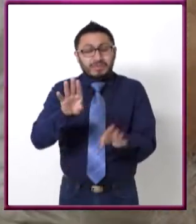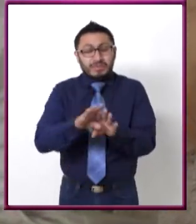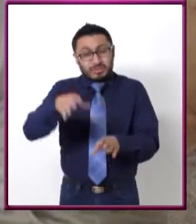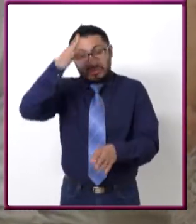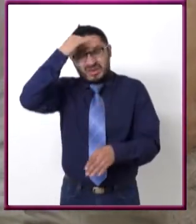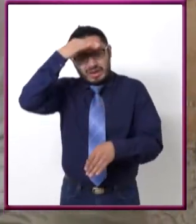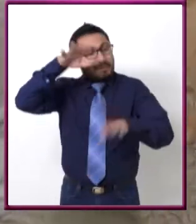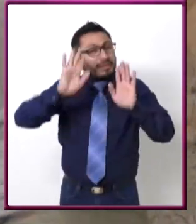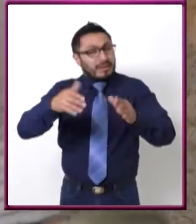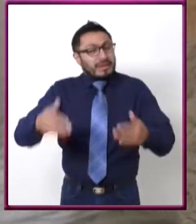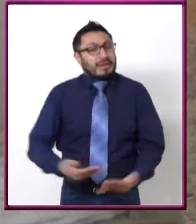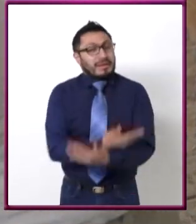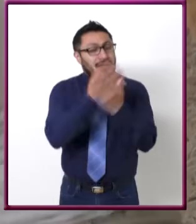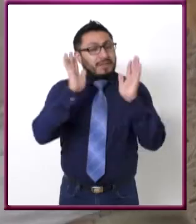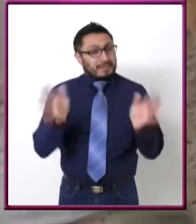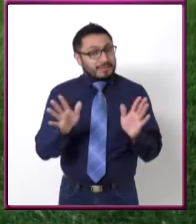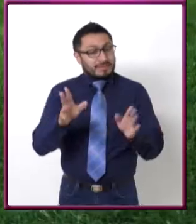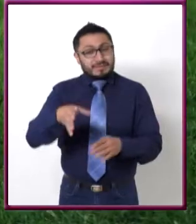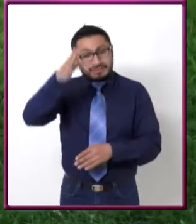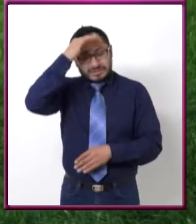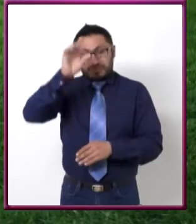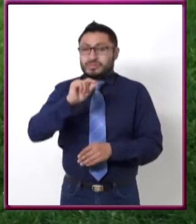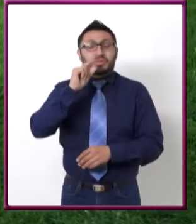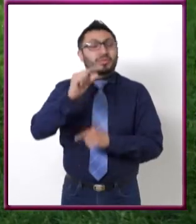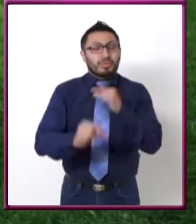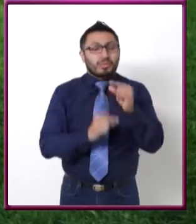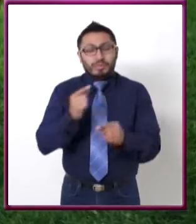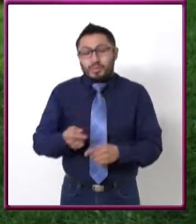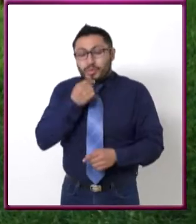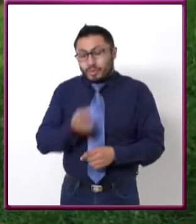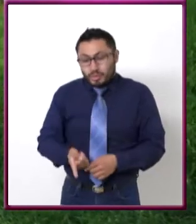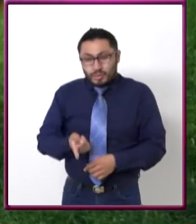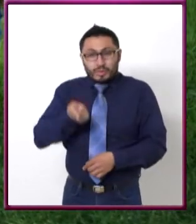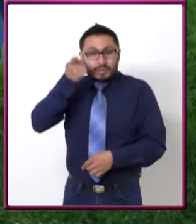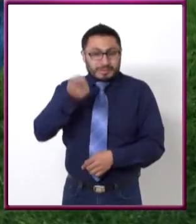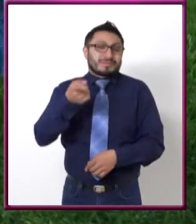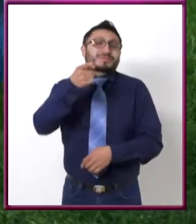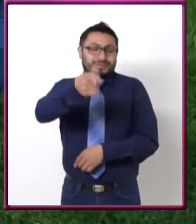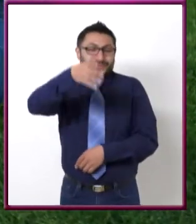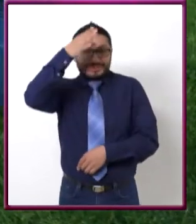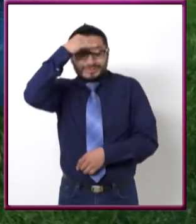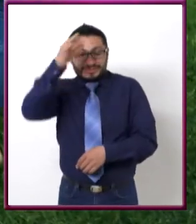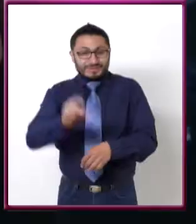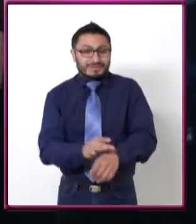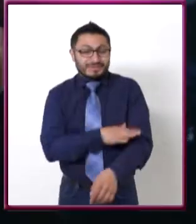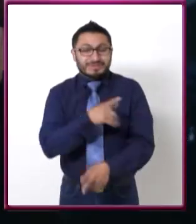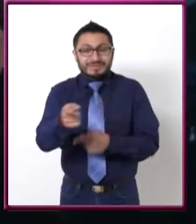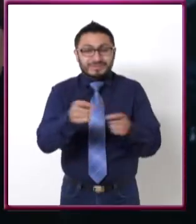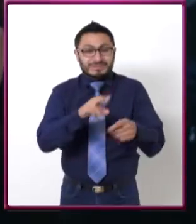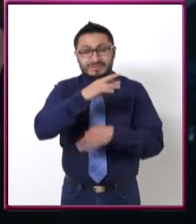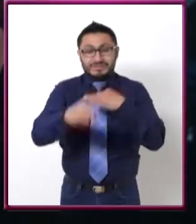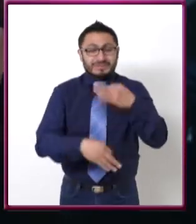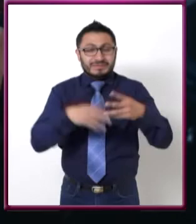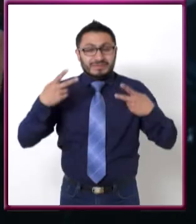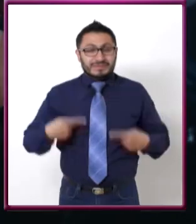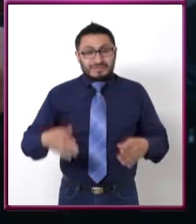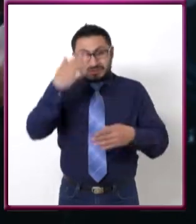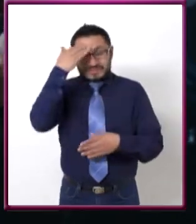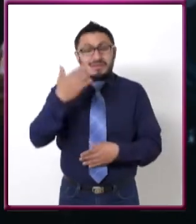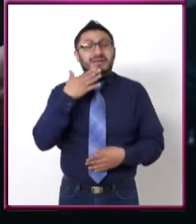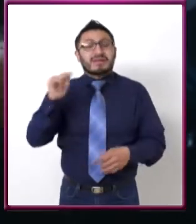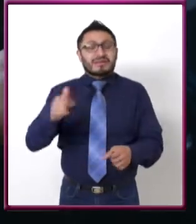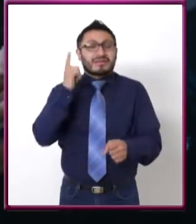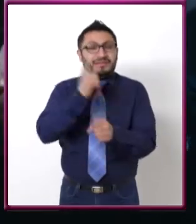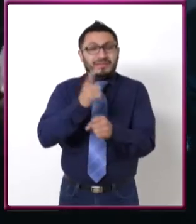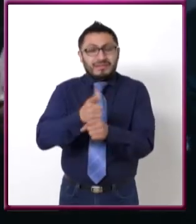se nace sabiendo manejar las emociones. Eso es algo que se aprende y desarrolla a lo largo de la vida. No todas las personas tienen